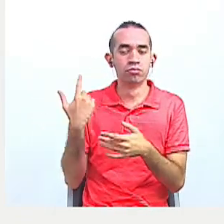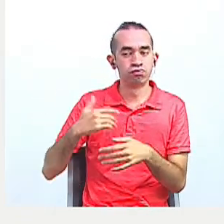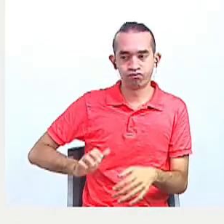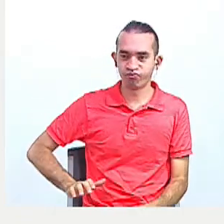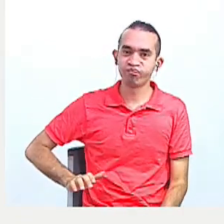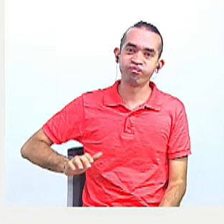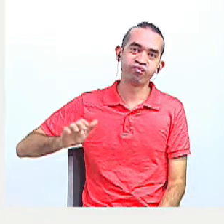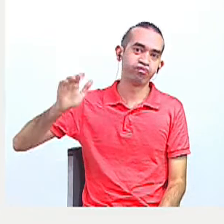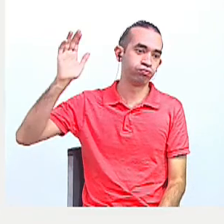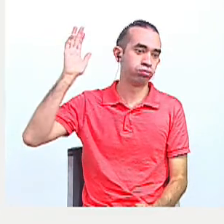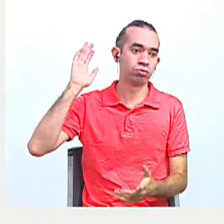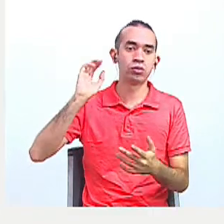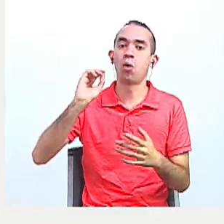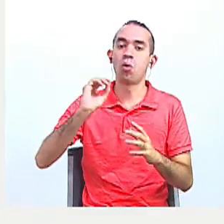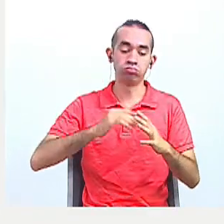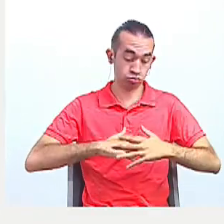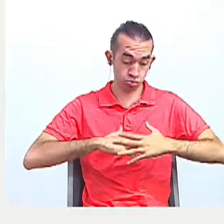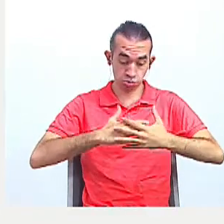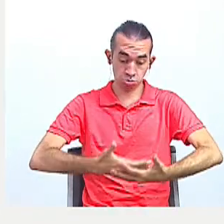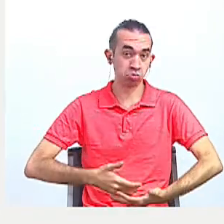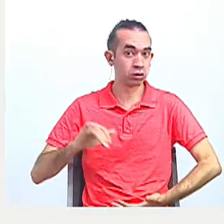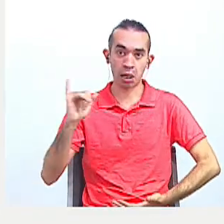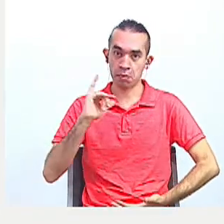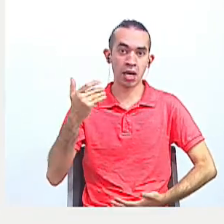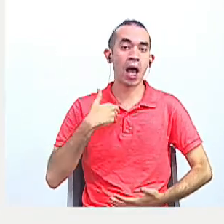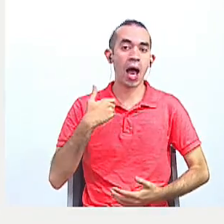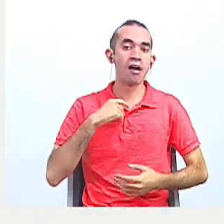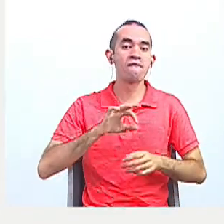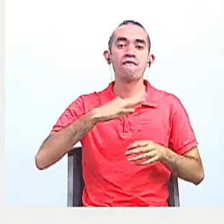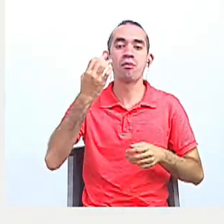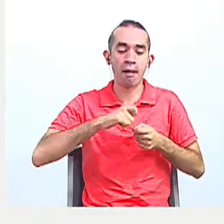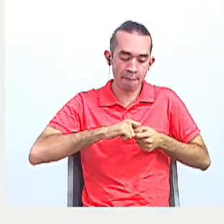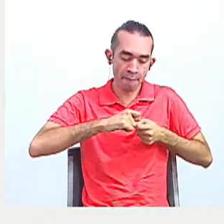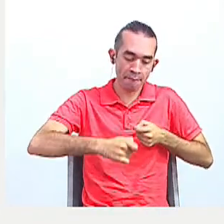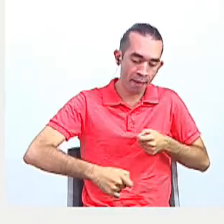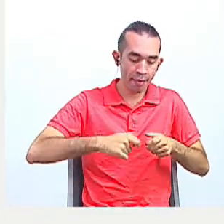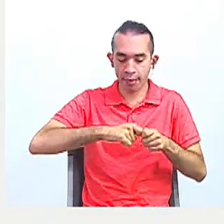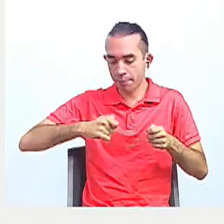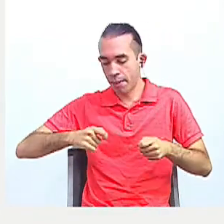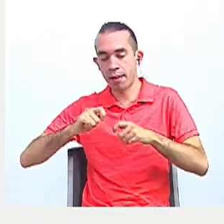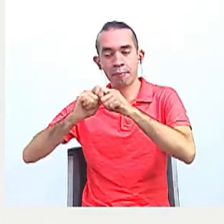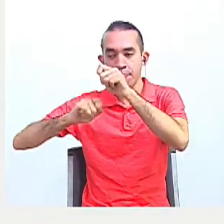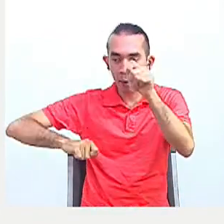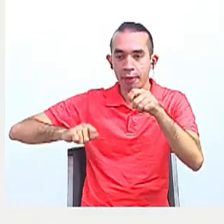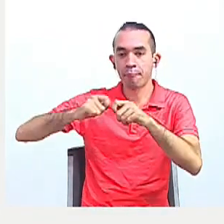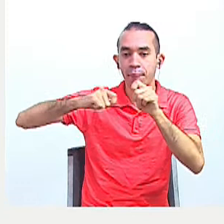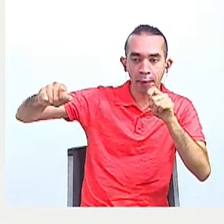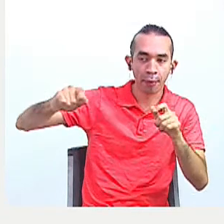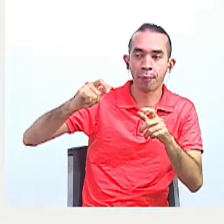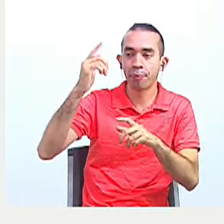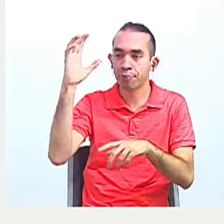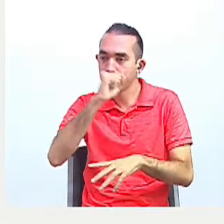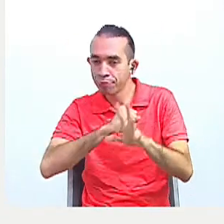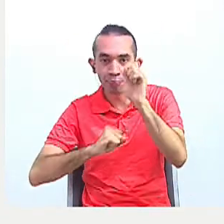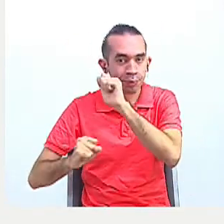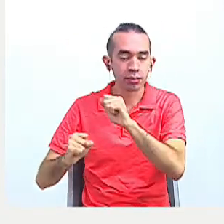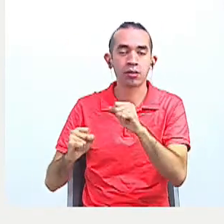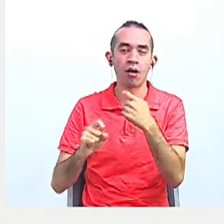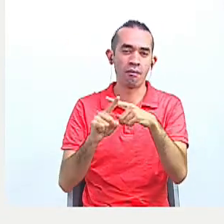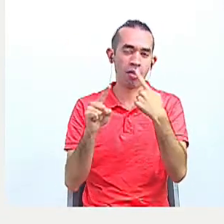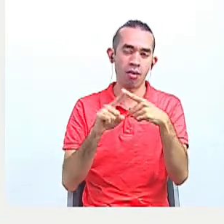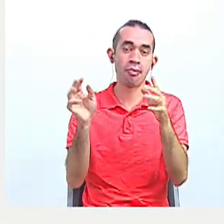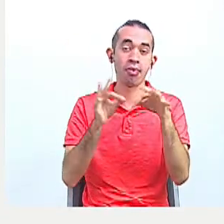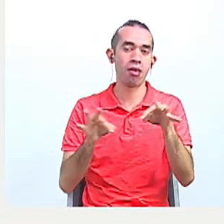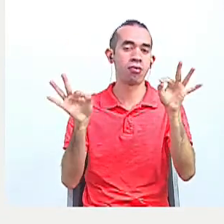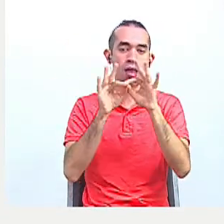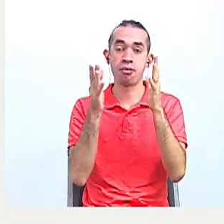o inclusive desde antes de nacer, los instrumentos de medición nos rodean. Por eso es muy importante también cuando